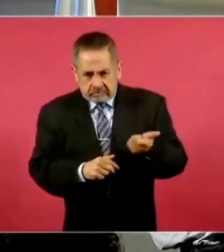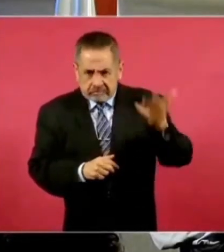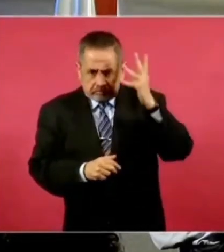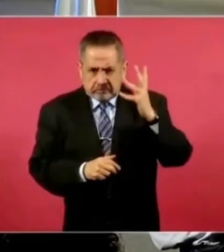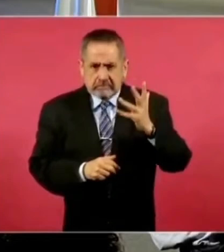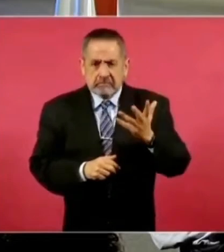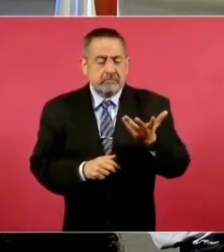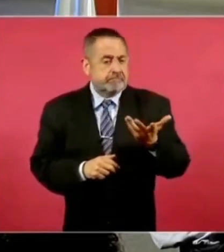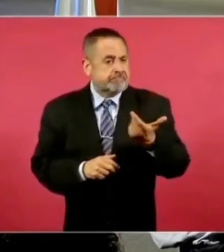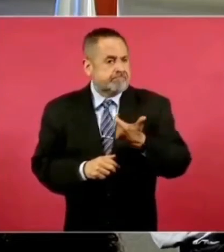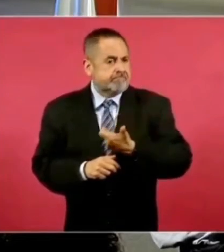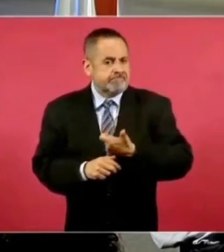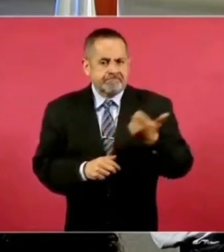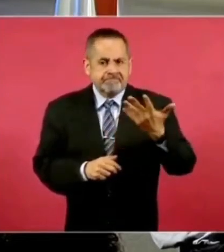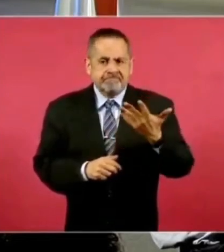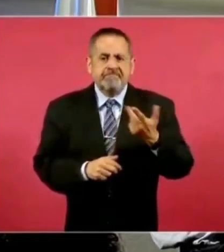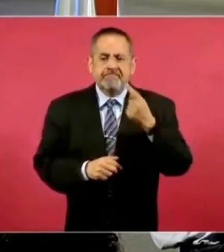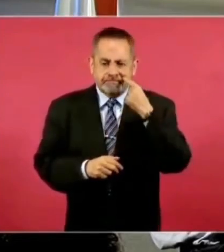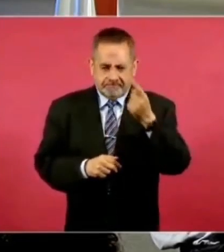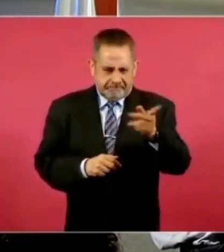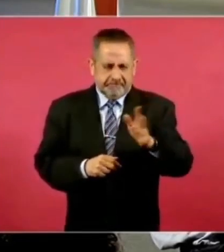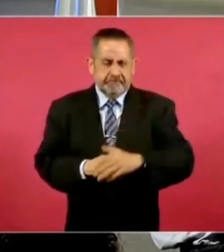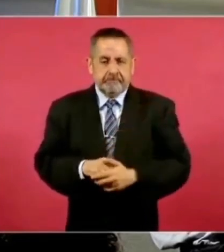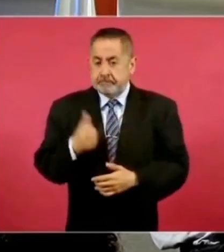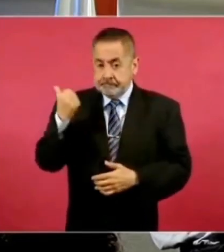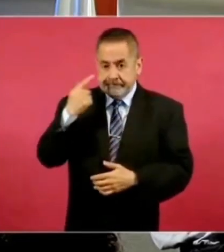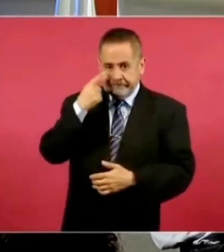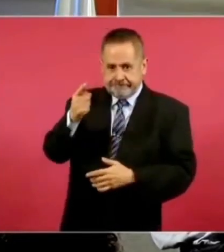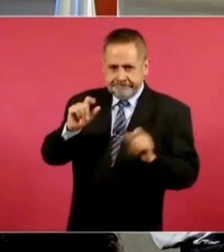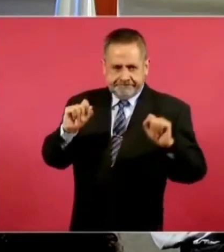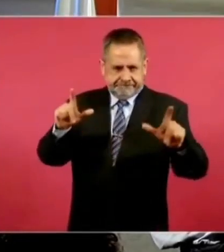Entonces, miren lo que decía